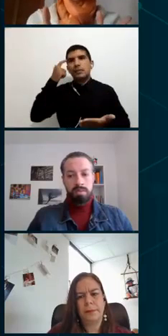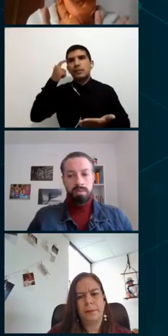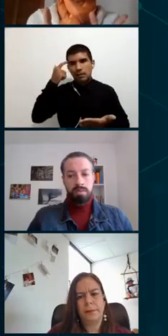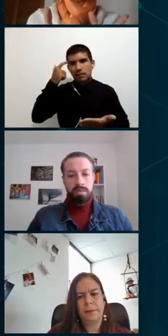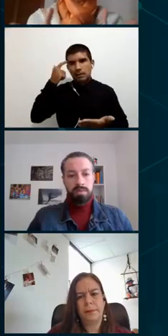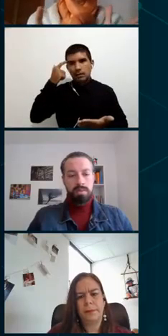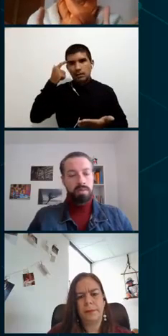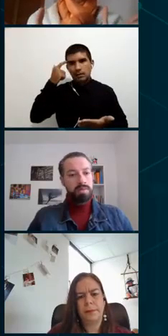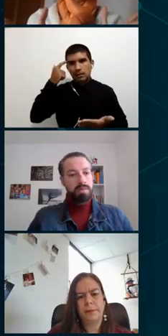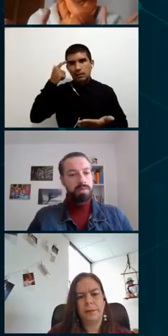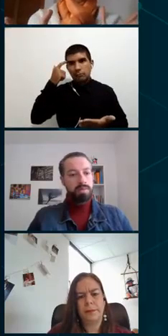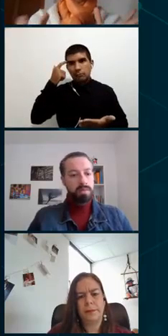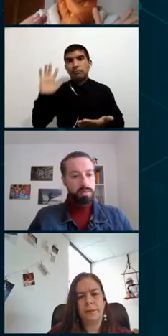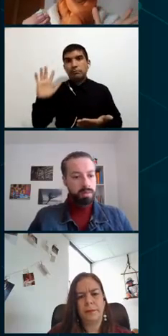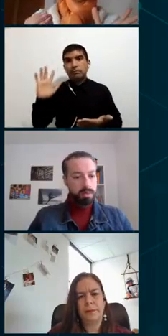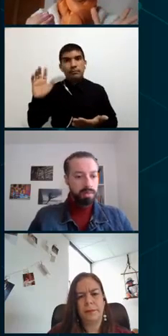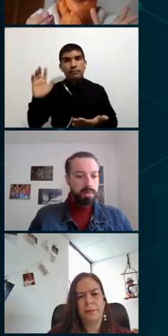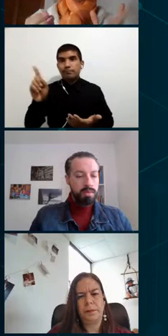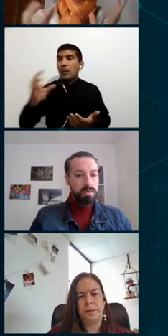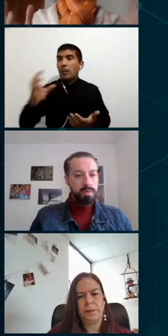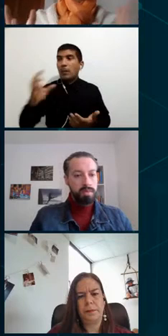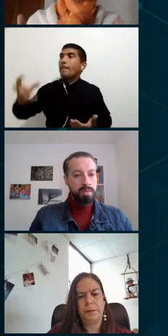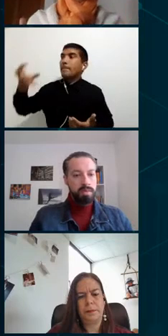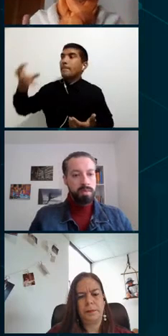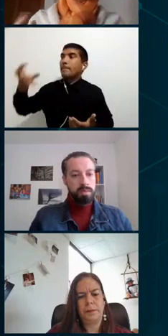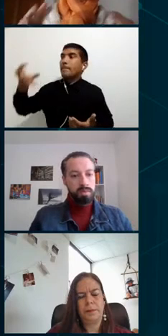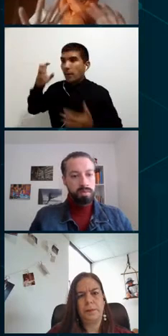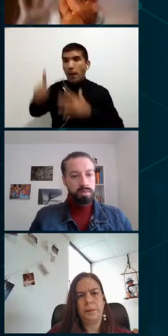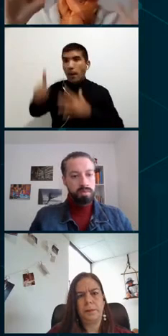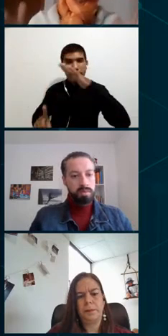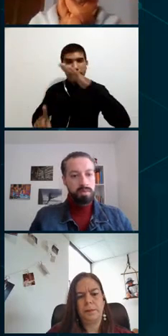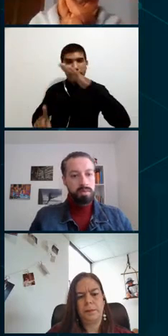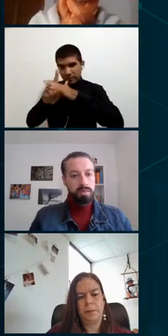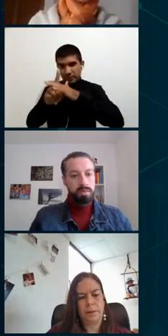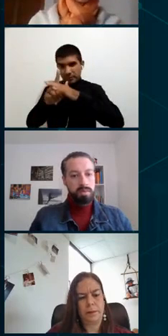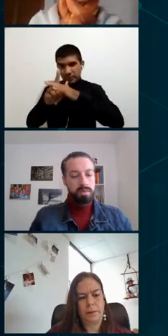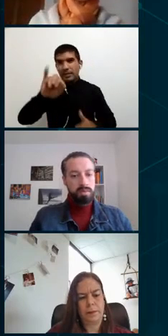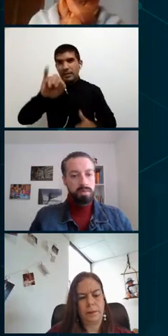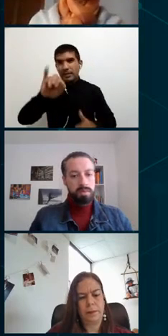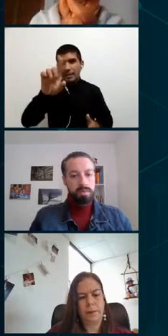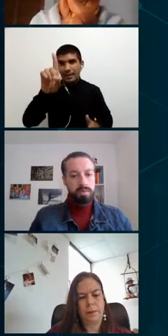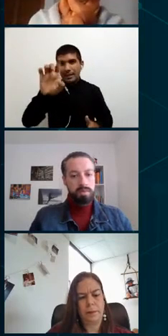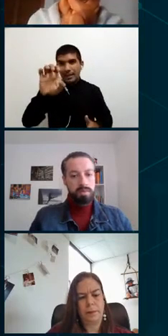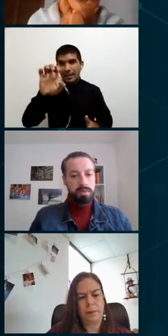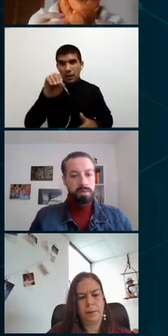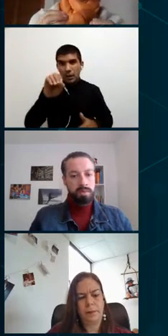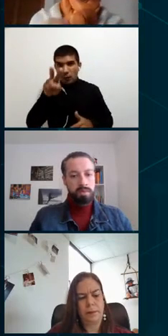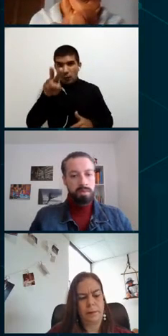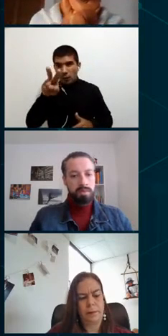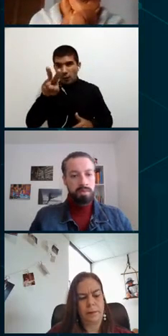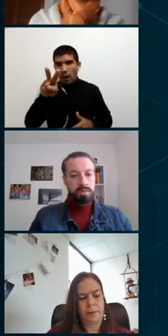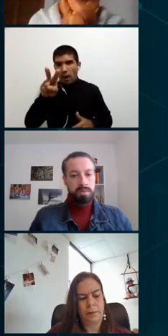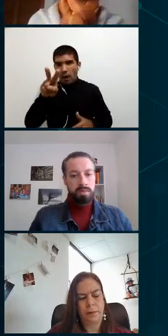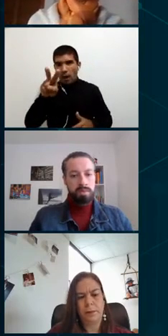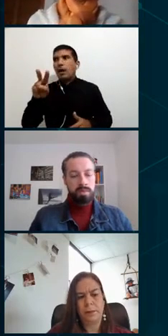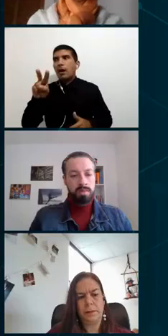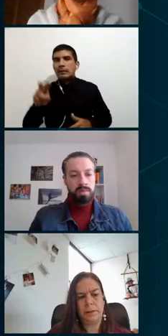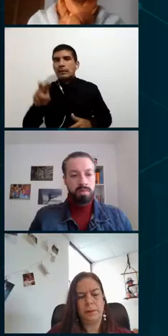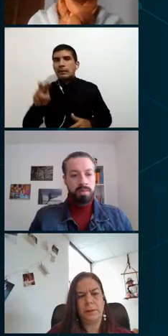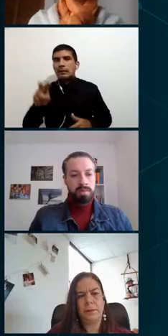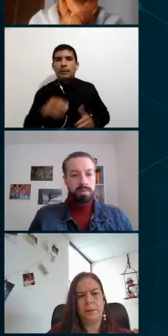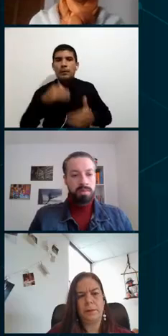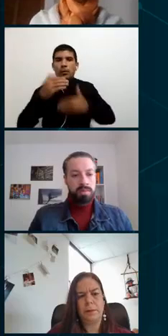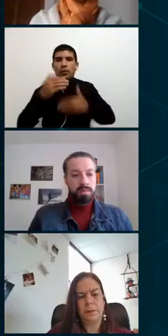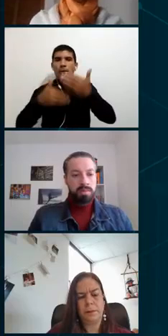partir de su modelo, pues nunca vieron venir este crecimiento tan exponencial y el hecho de que se pudiera